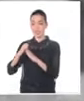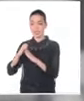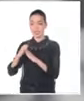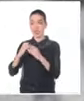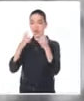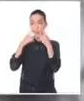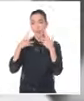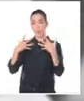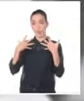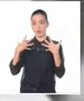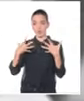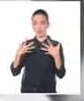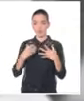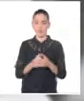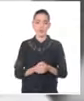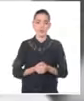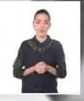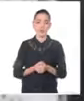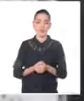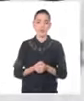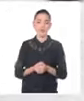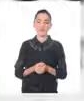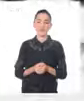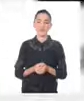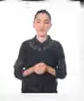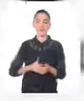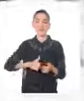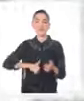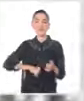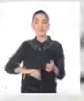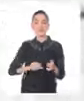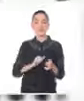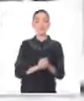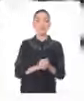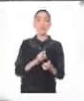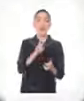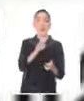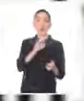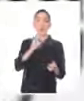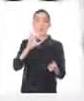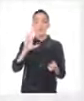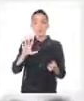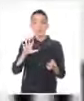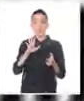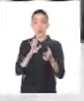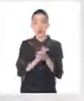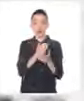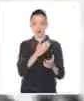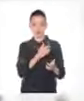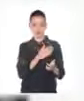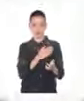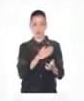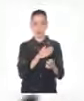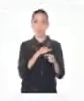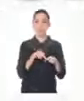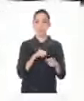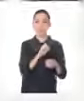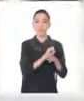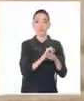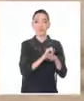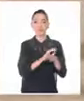nació el 25 de marzo de 1903. Sus obras permanecen como legado de dignidad para